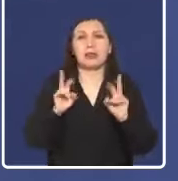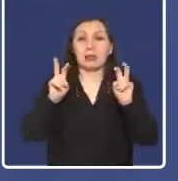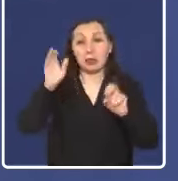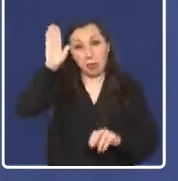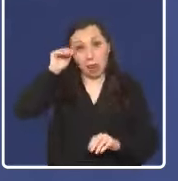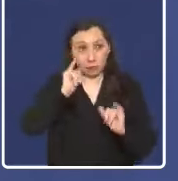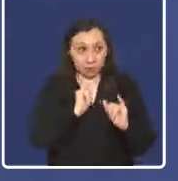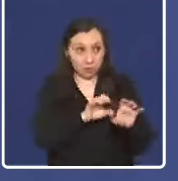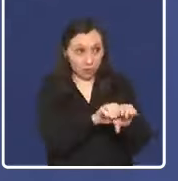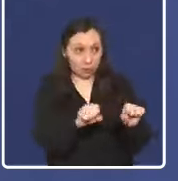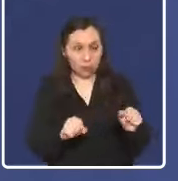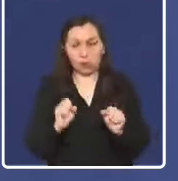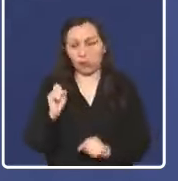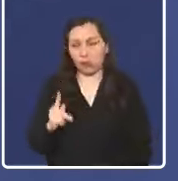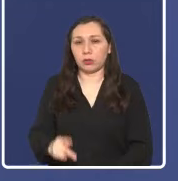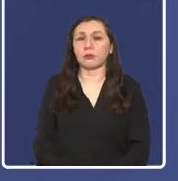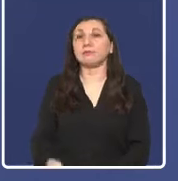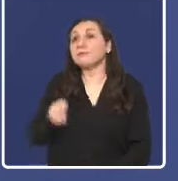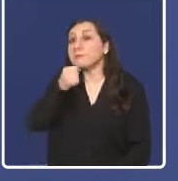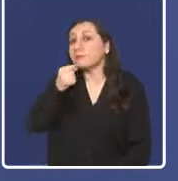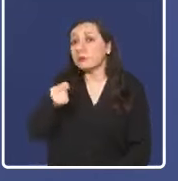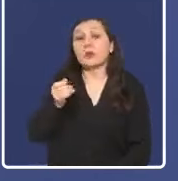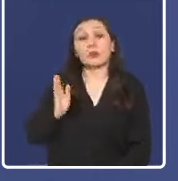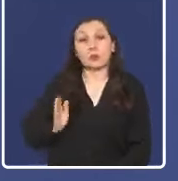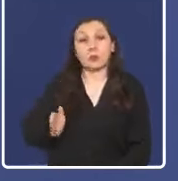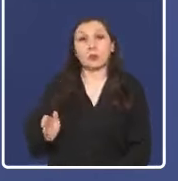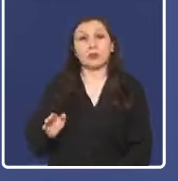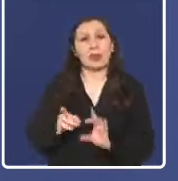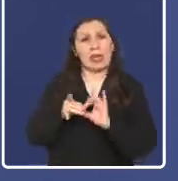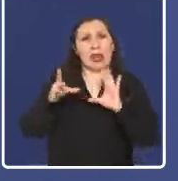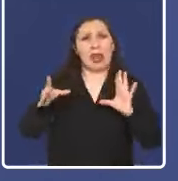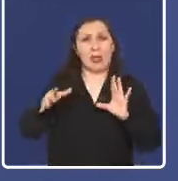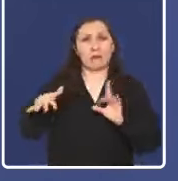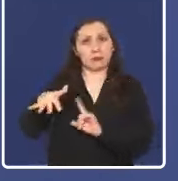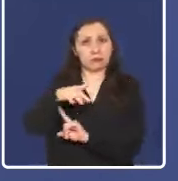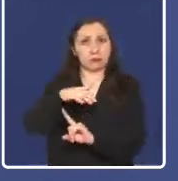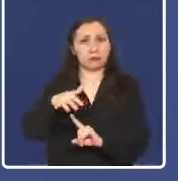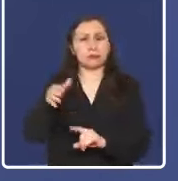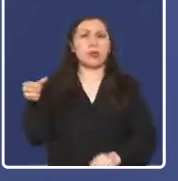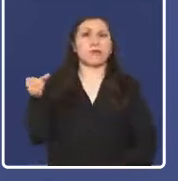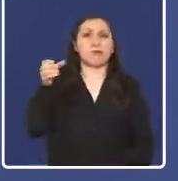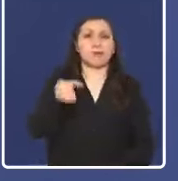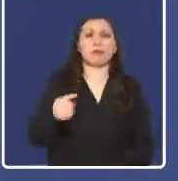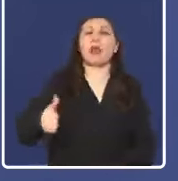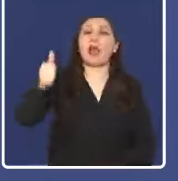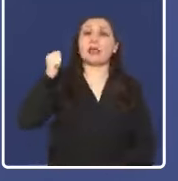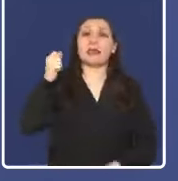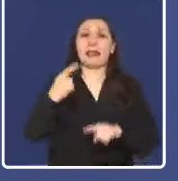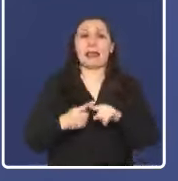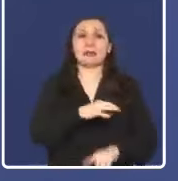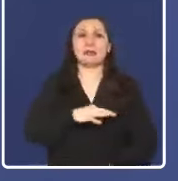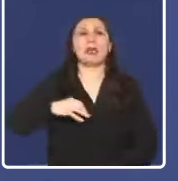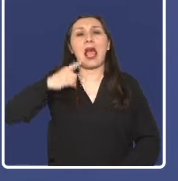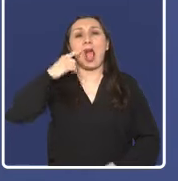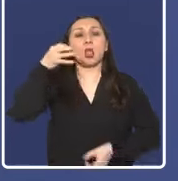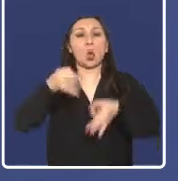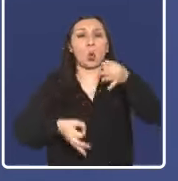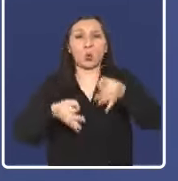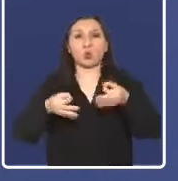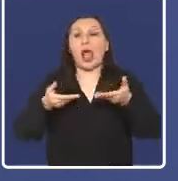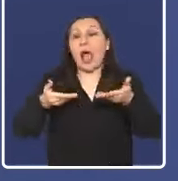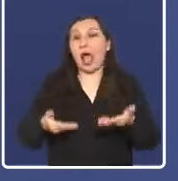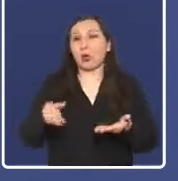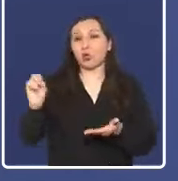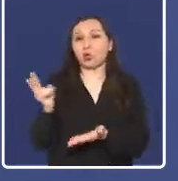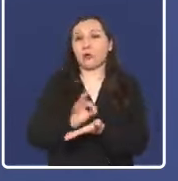de LAMPA. ¿Les parece? Ok. Presidente, siguiendo con esta gravedad del caso, se designa ayer al ex ministro de Justicia por